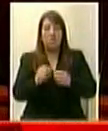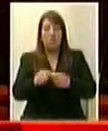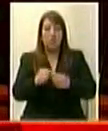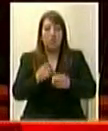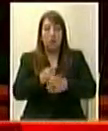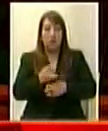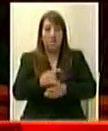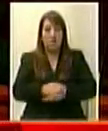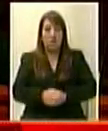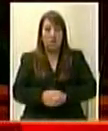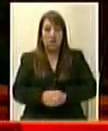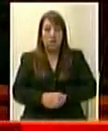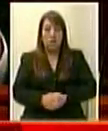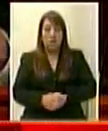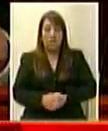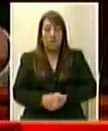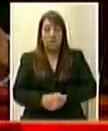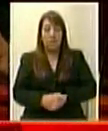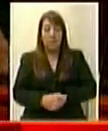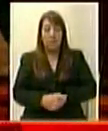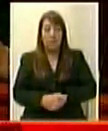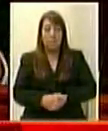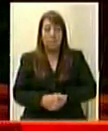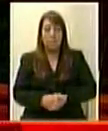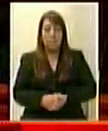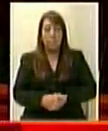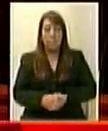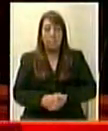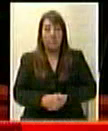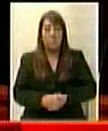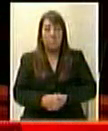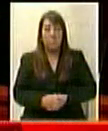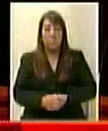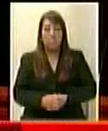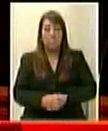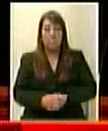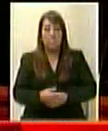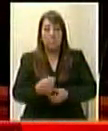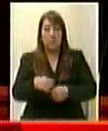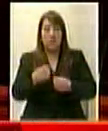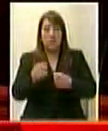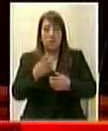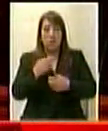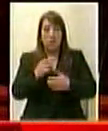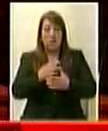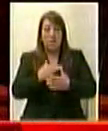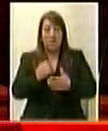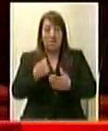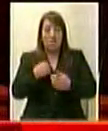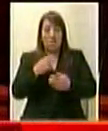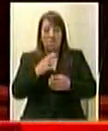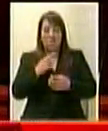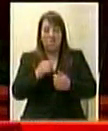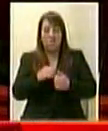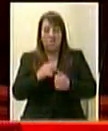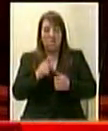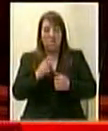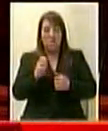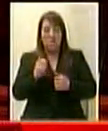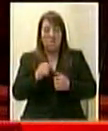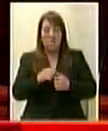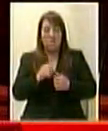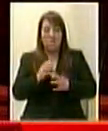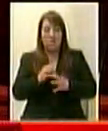estos daños, para que se les dé por edades. Vale decir, hablando de edades, en